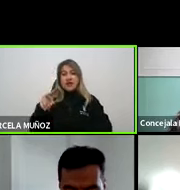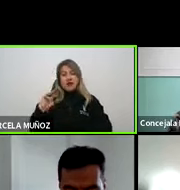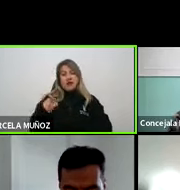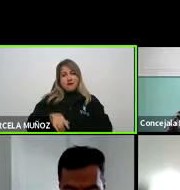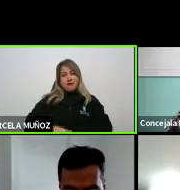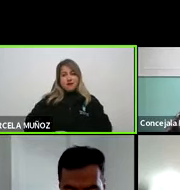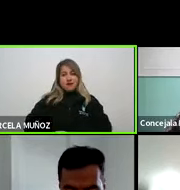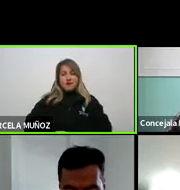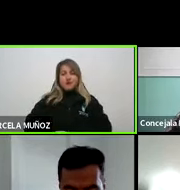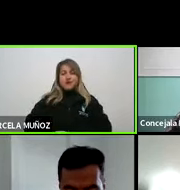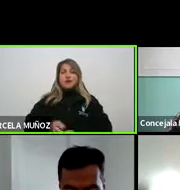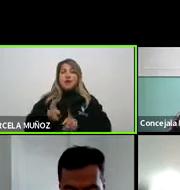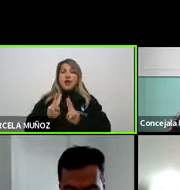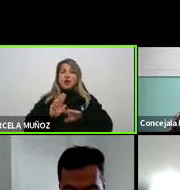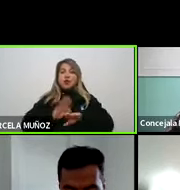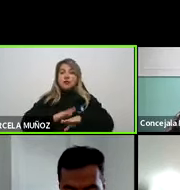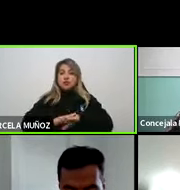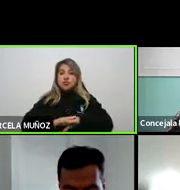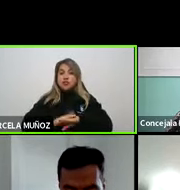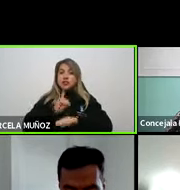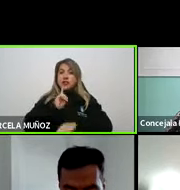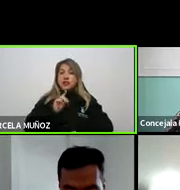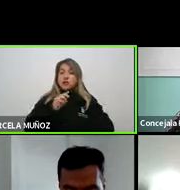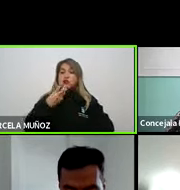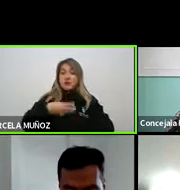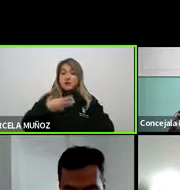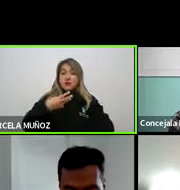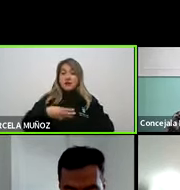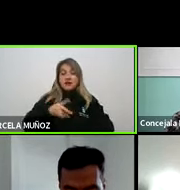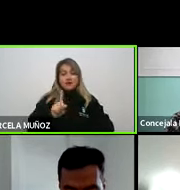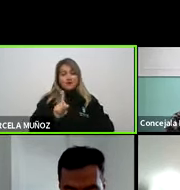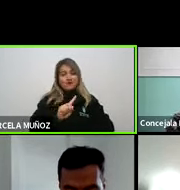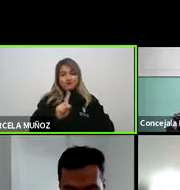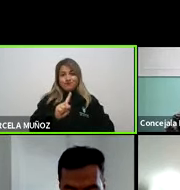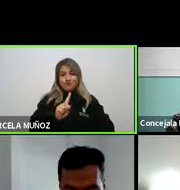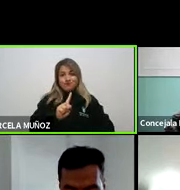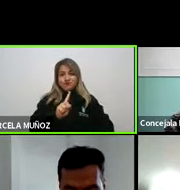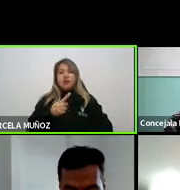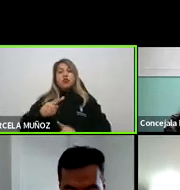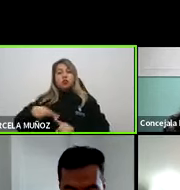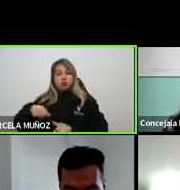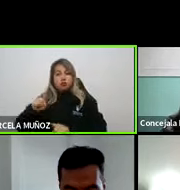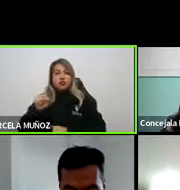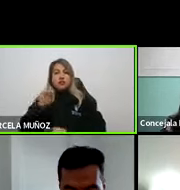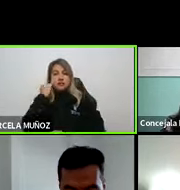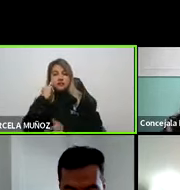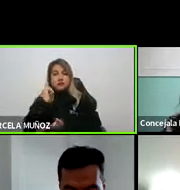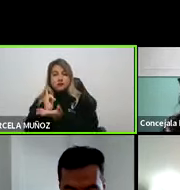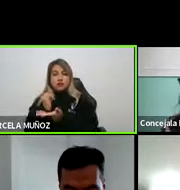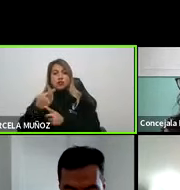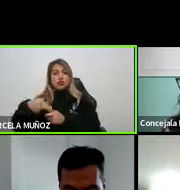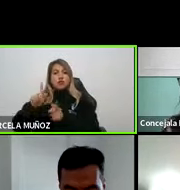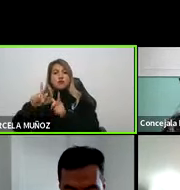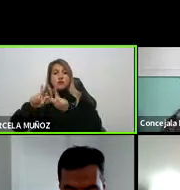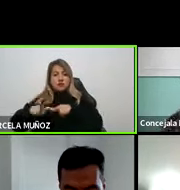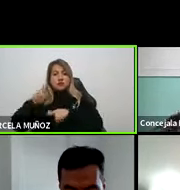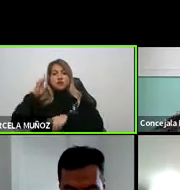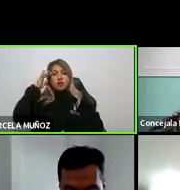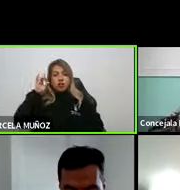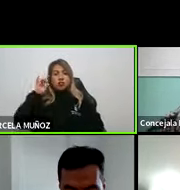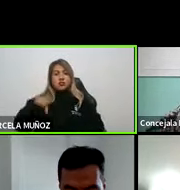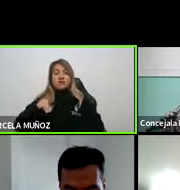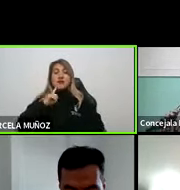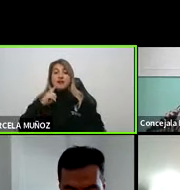que las autorizaciones no las da el municipio, sino otros entes. Ya eso lo saben, los da Serviu,